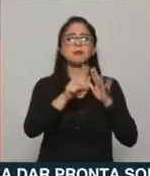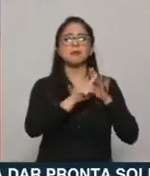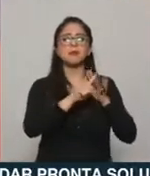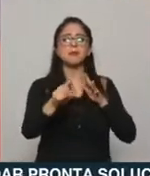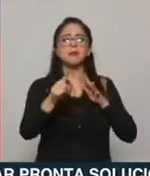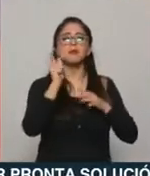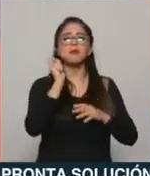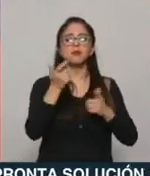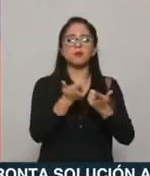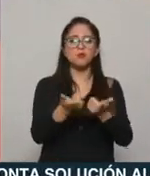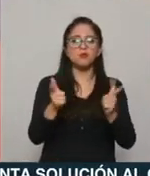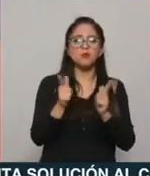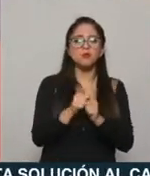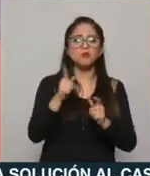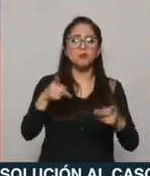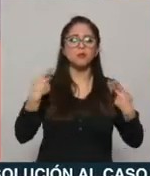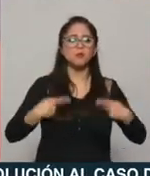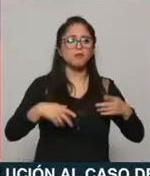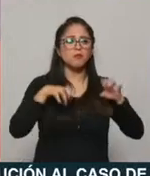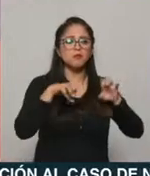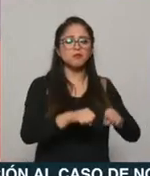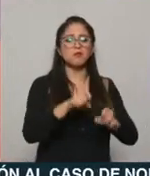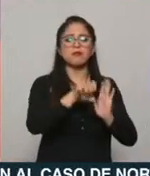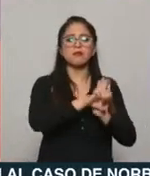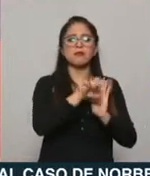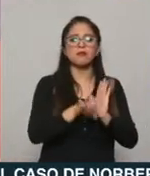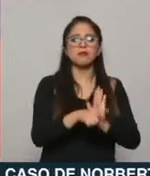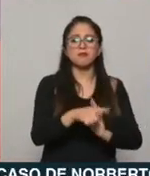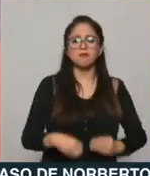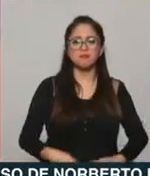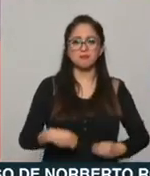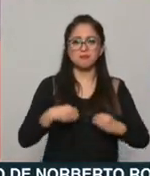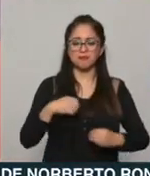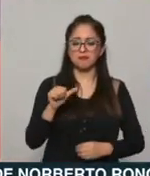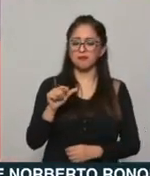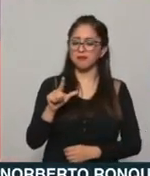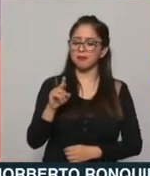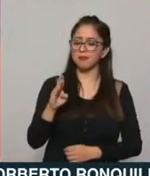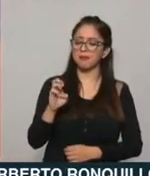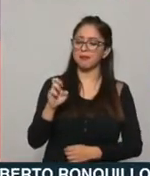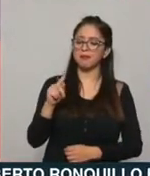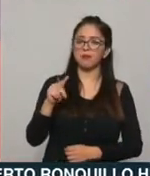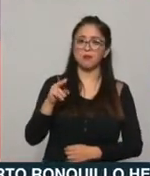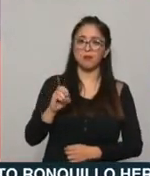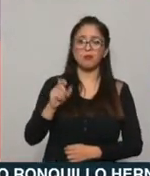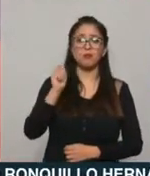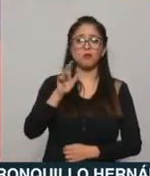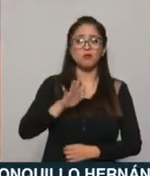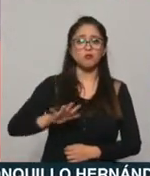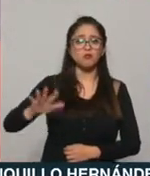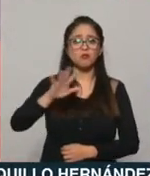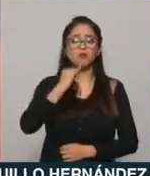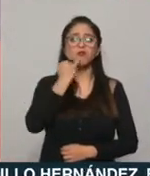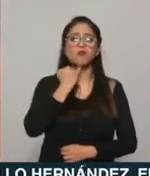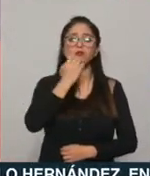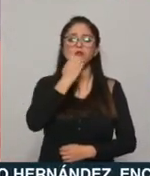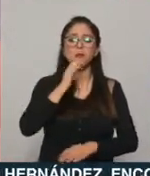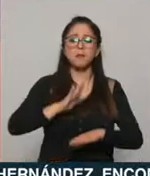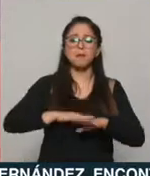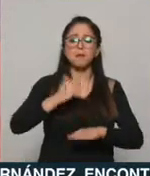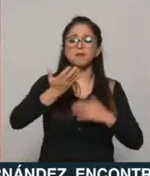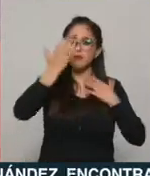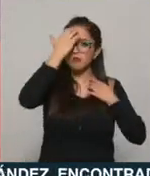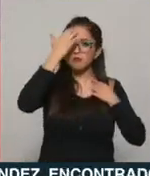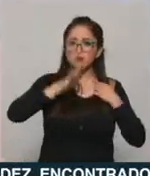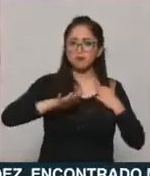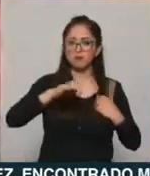sido perseguido y que es ejemplo de sobrevivencia. Alberto Álvarez nos lleva a conocer uno de los templos judíos más tradicionales de la capital. ¿Te parece, Toño,